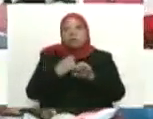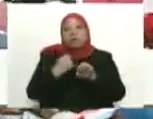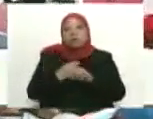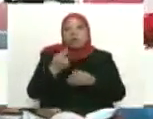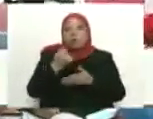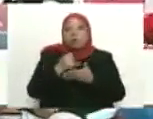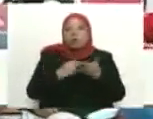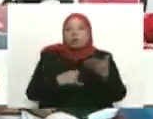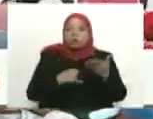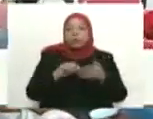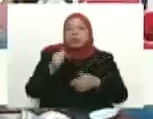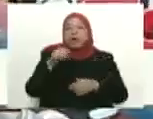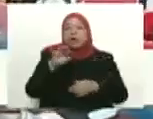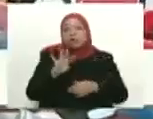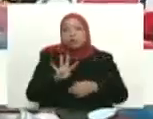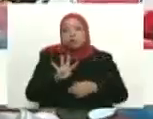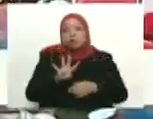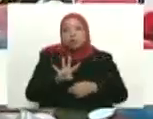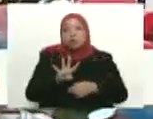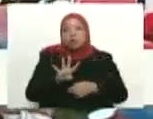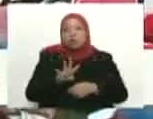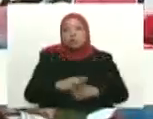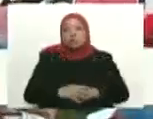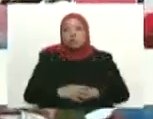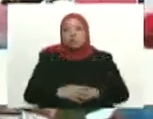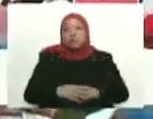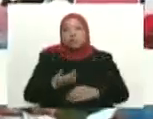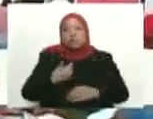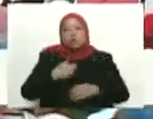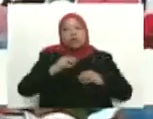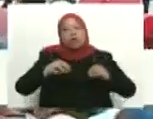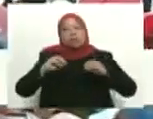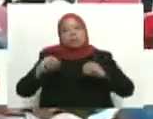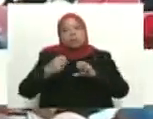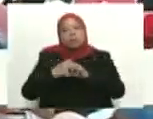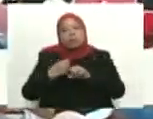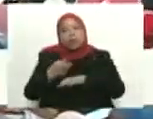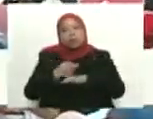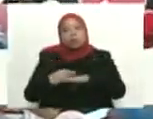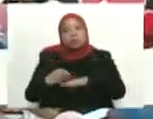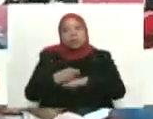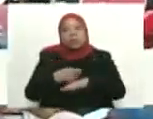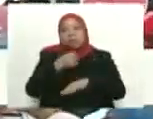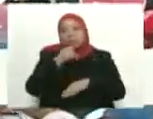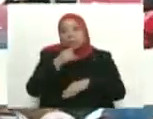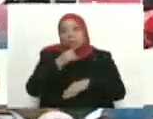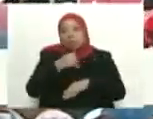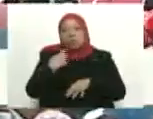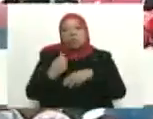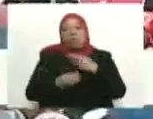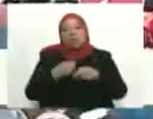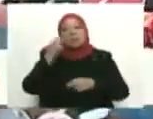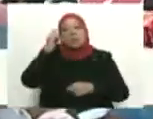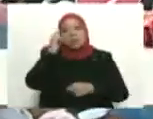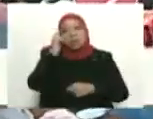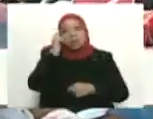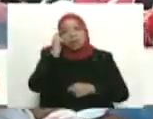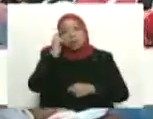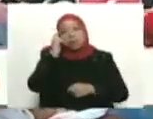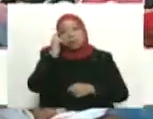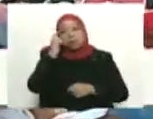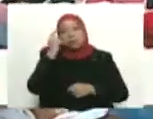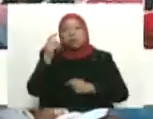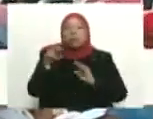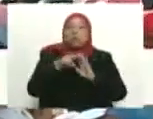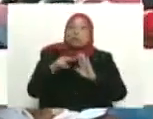inscribieron 14. Yo les voy a pedir a la gente del municipio Jiménez que ese día ellos van a instalar